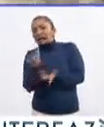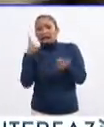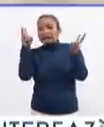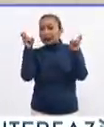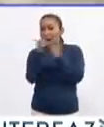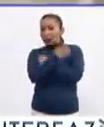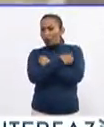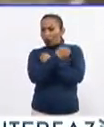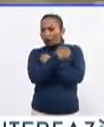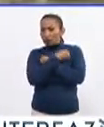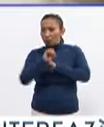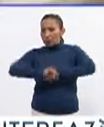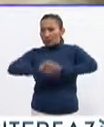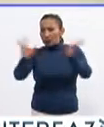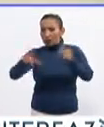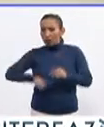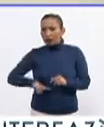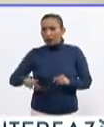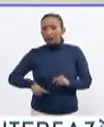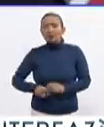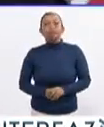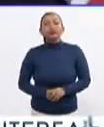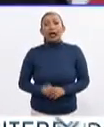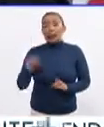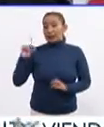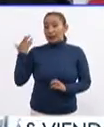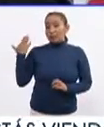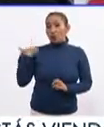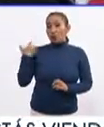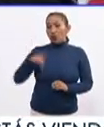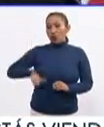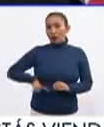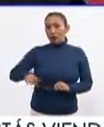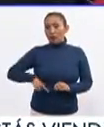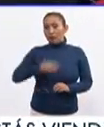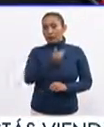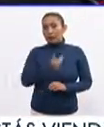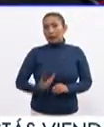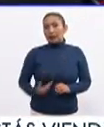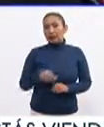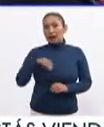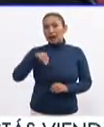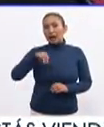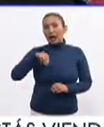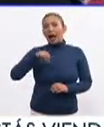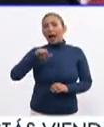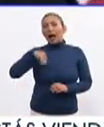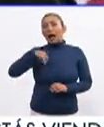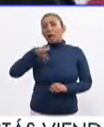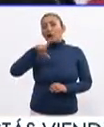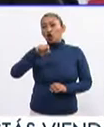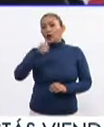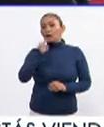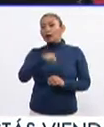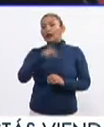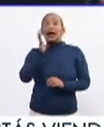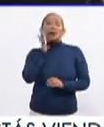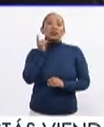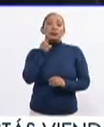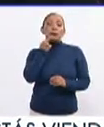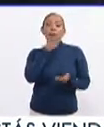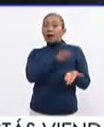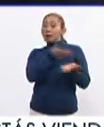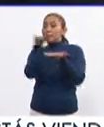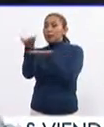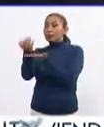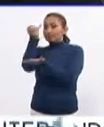materia educativa tienen los gobiernos. Recientemente, la administración del presidente Andrés Manuel López Obrador envió a la Cámara de Diputados